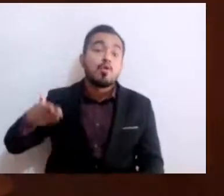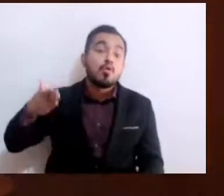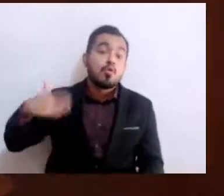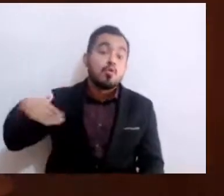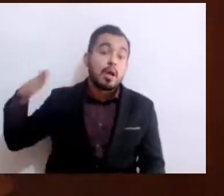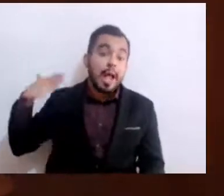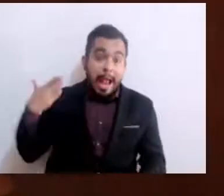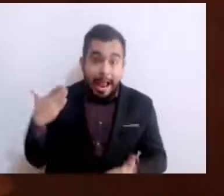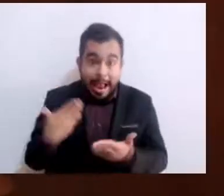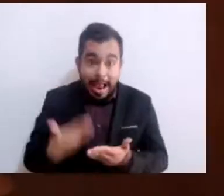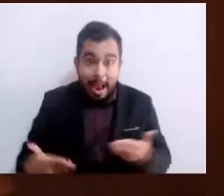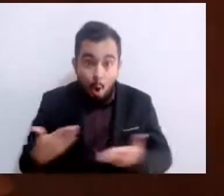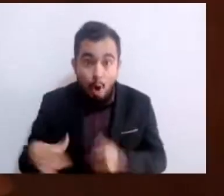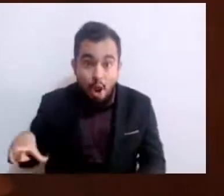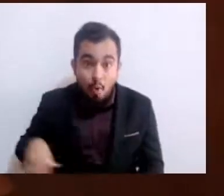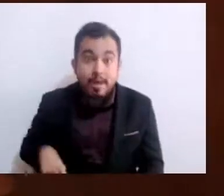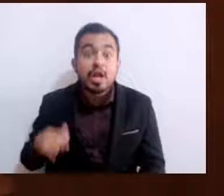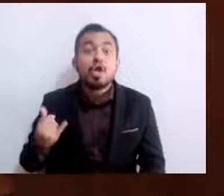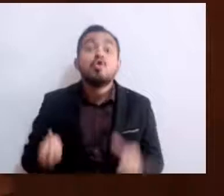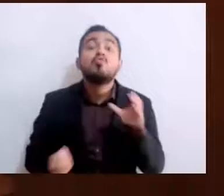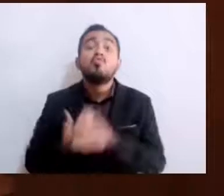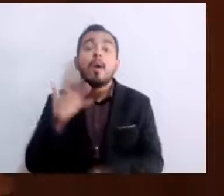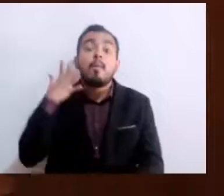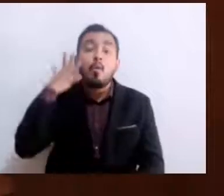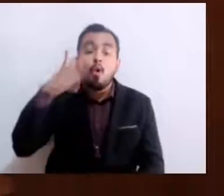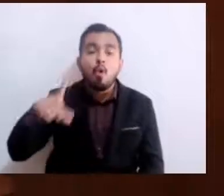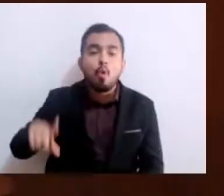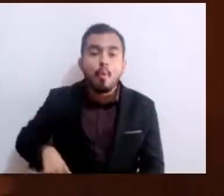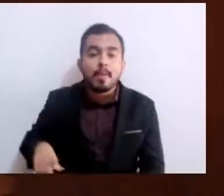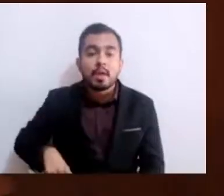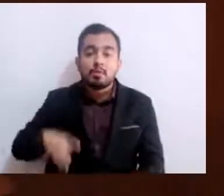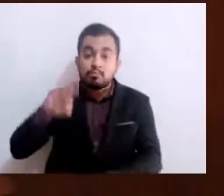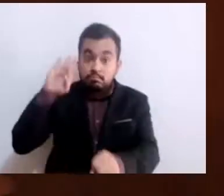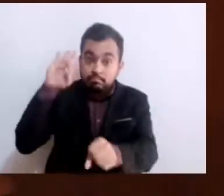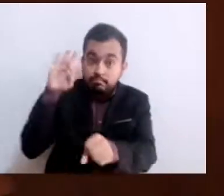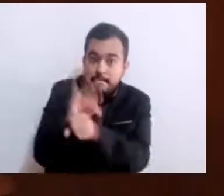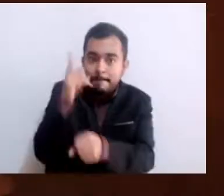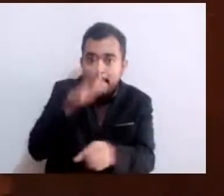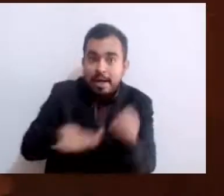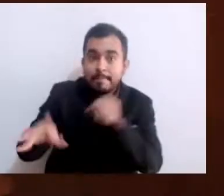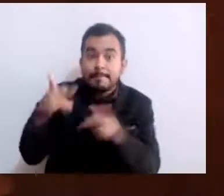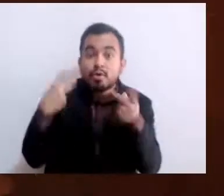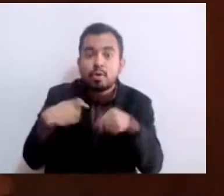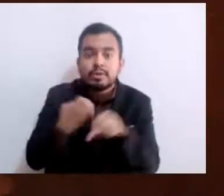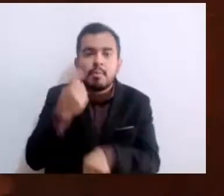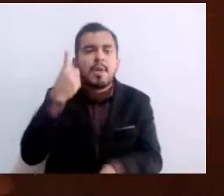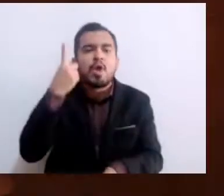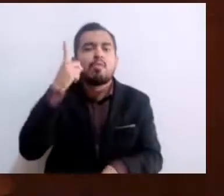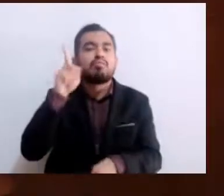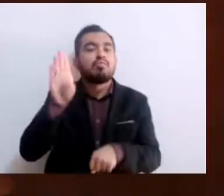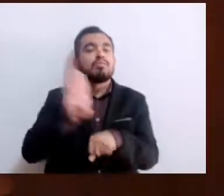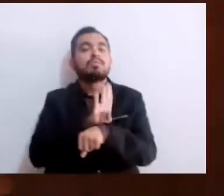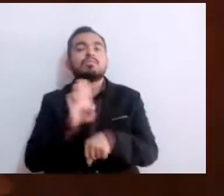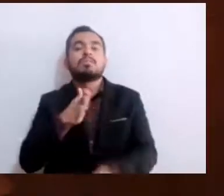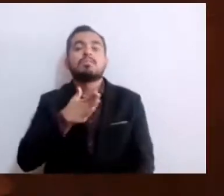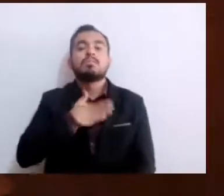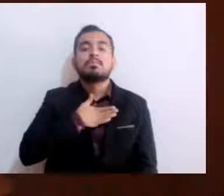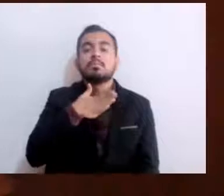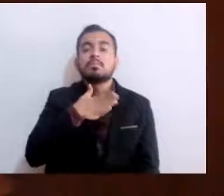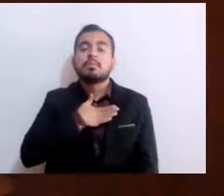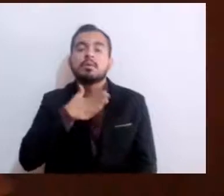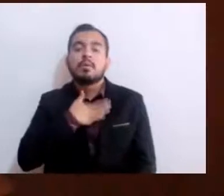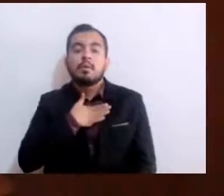futuros, han trabajado por ellos y no para sí mismo en perjuicio de los que menos